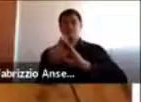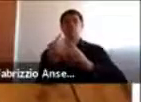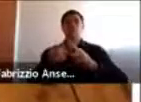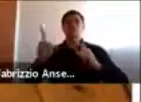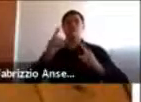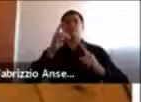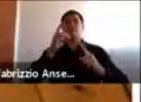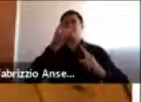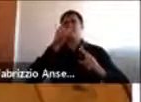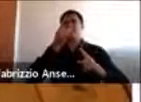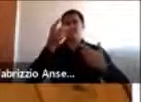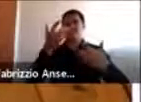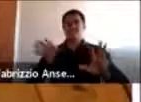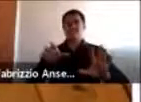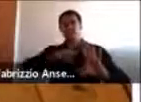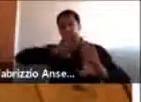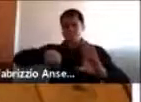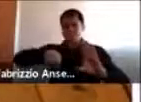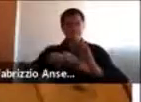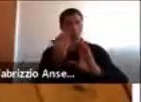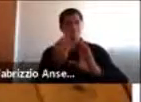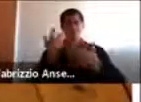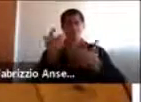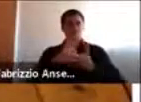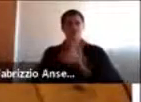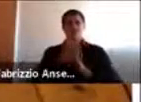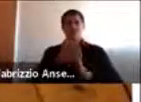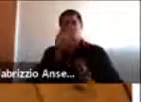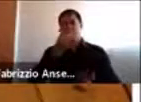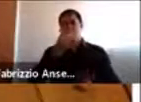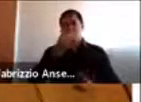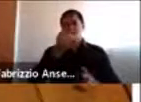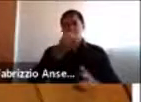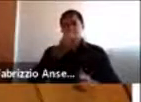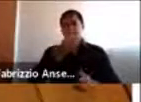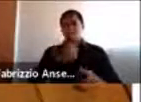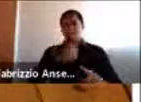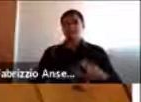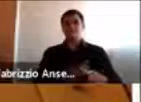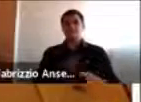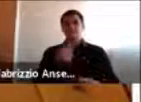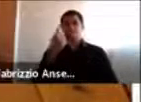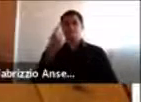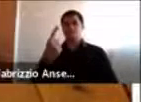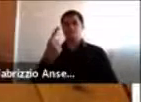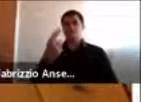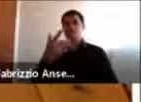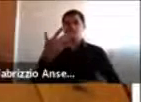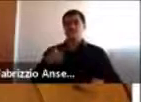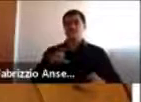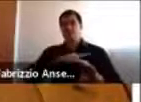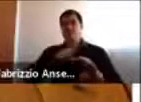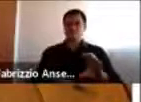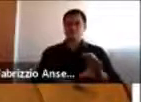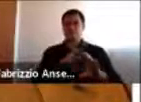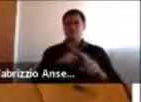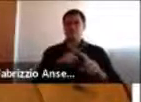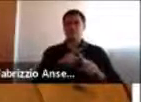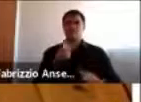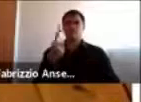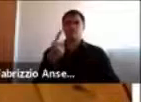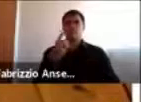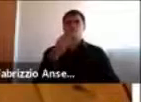y por lo tanto dio la vuelta completa y ahí dice por uno dio una vuelta completa de tiempo efectivo y se habilitó